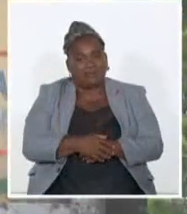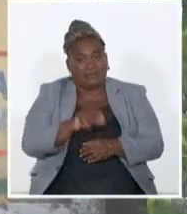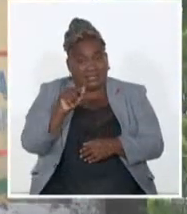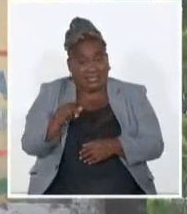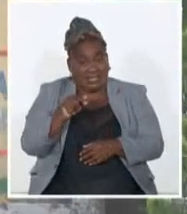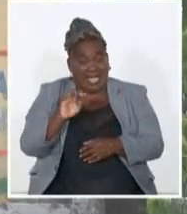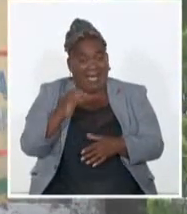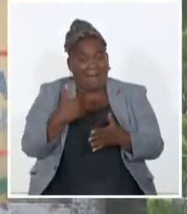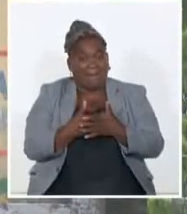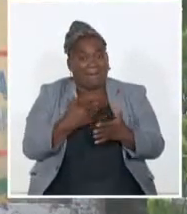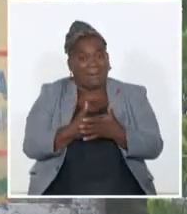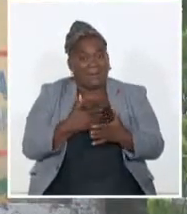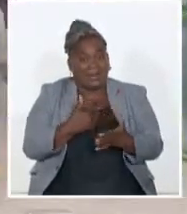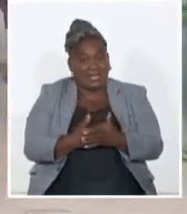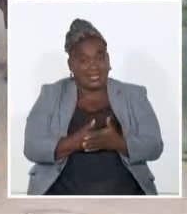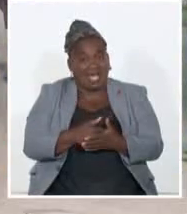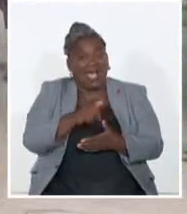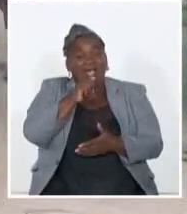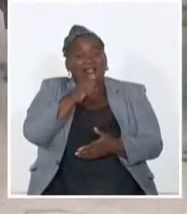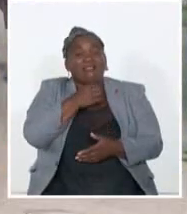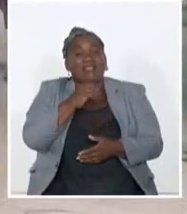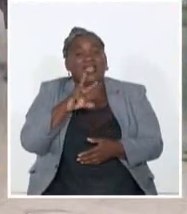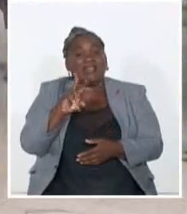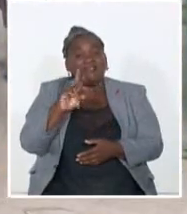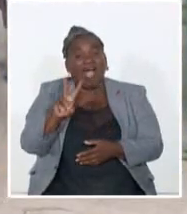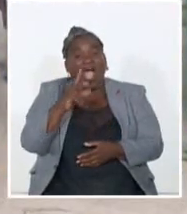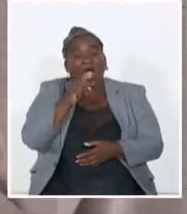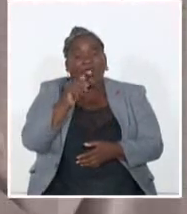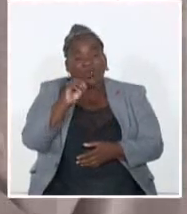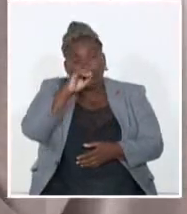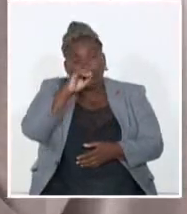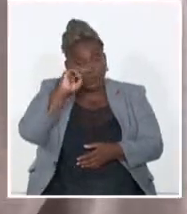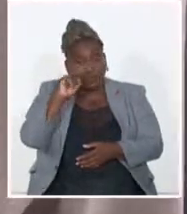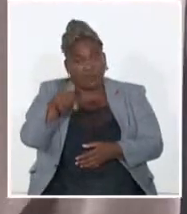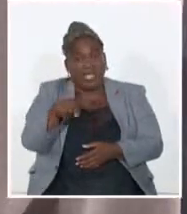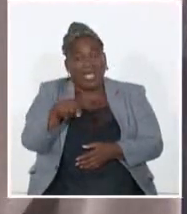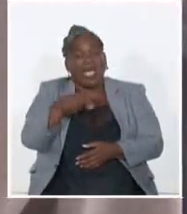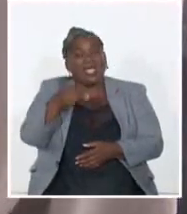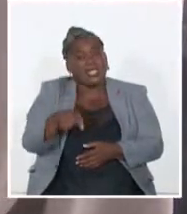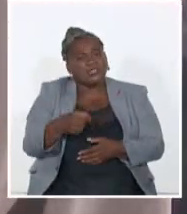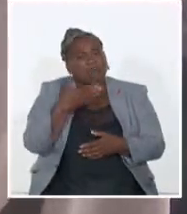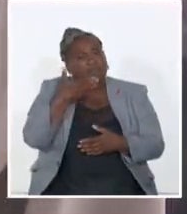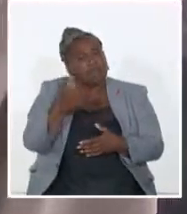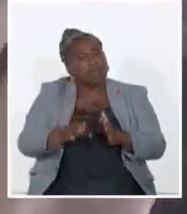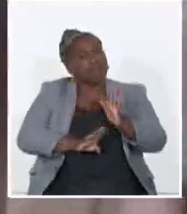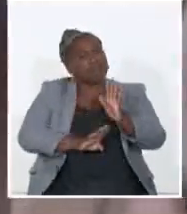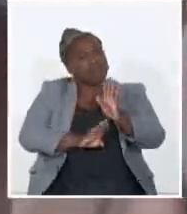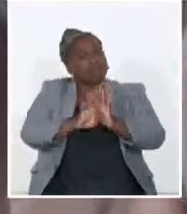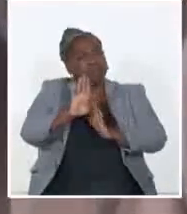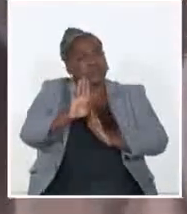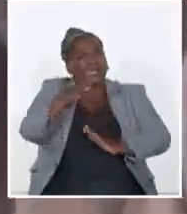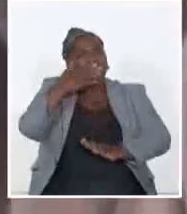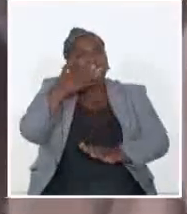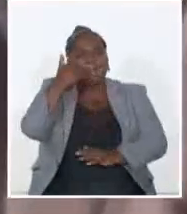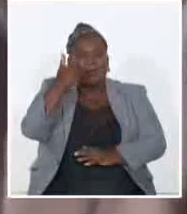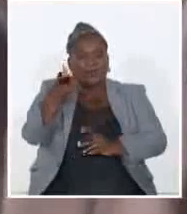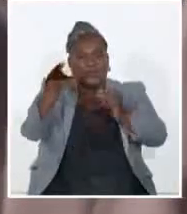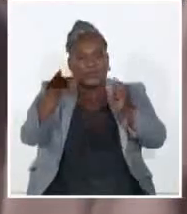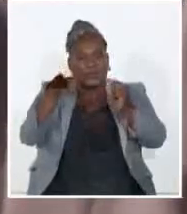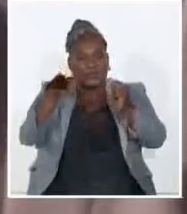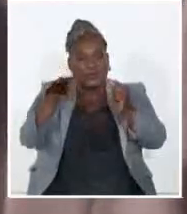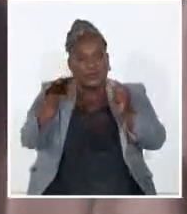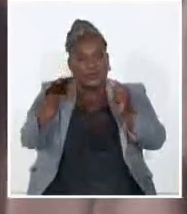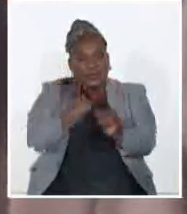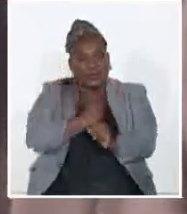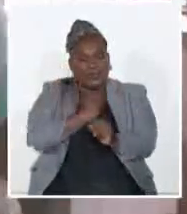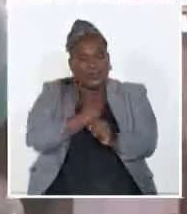base de derivados perteneciente a la empresa azucarera Argeo Martínez de Guantánamo da pasos de avance en el mejoramiento económico necesario para sus